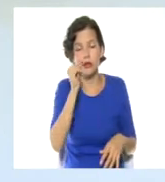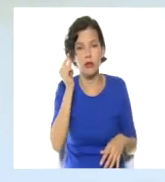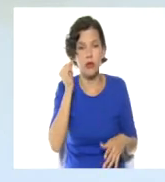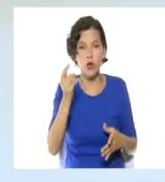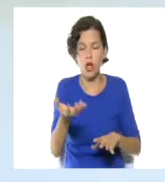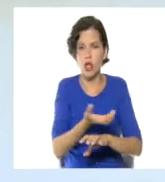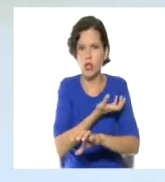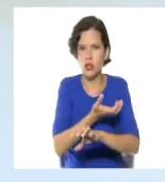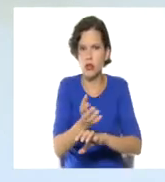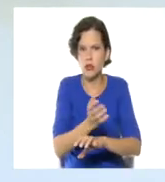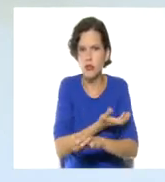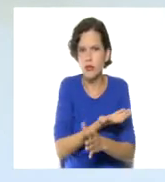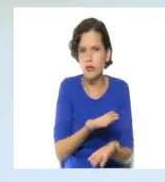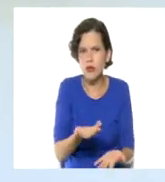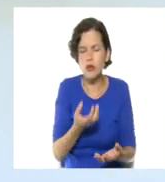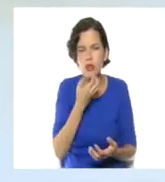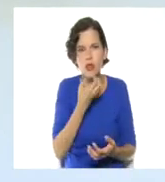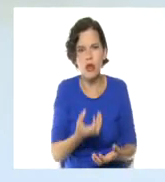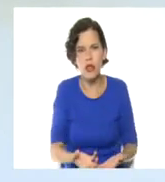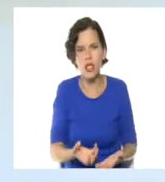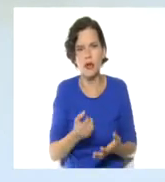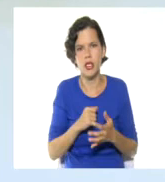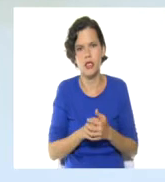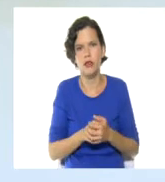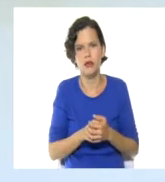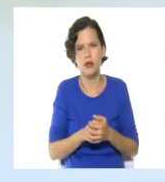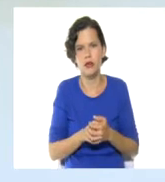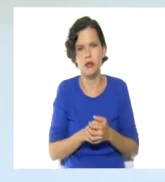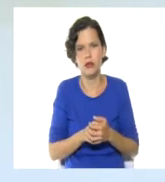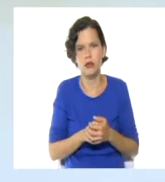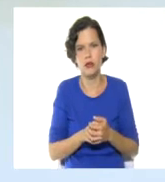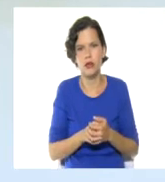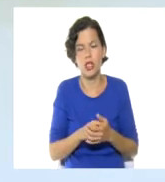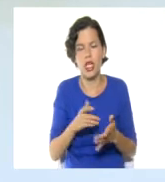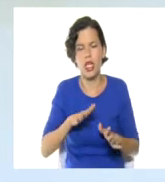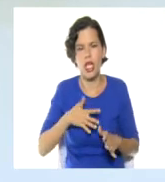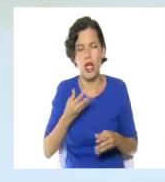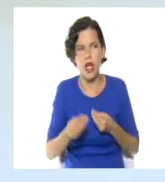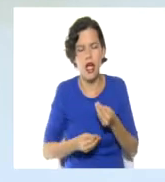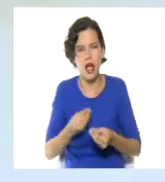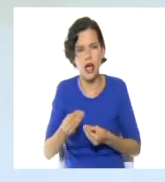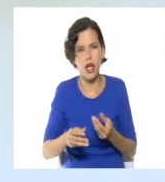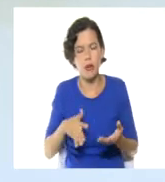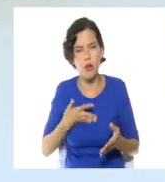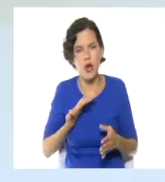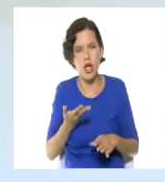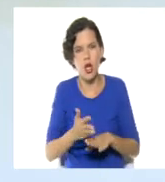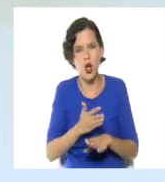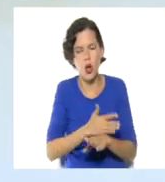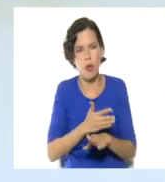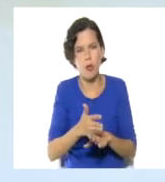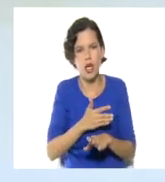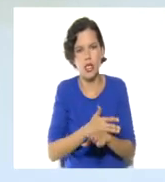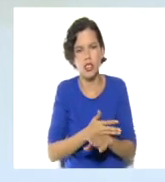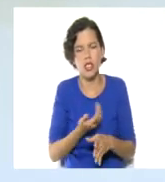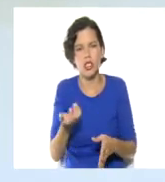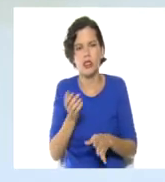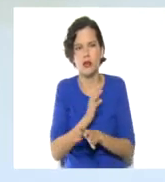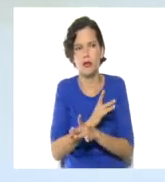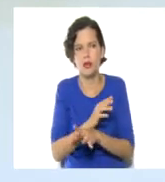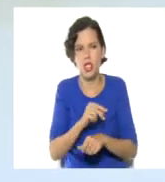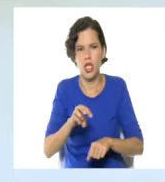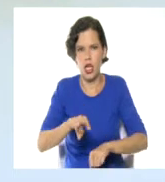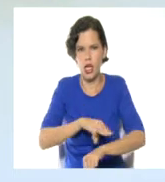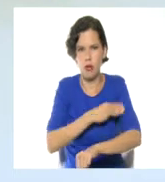aguinaldo, alguna gaita, alguna canción sabrosita, un villancico que le permita entonces compartir desde lo lúdico, desde la